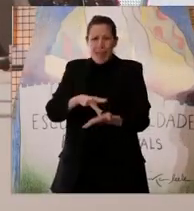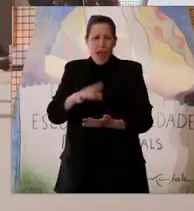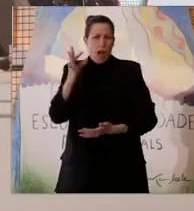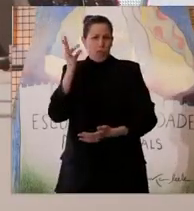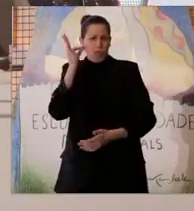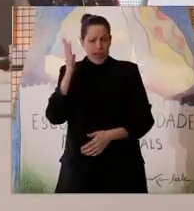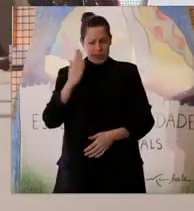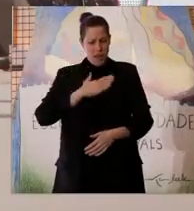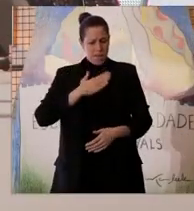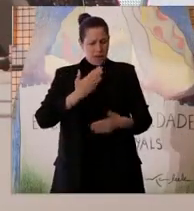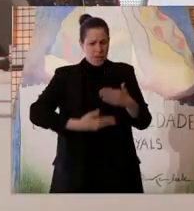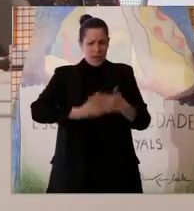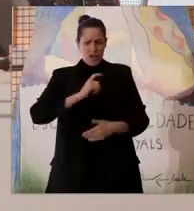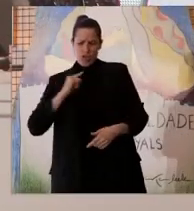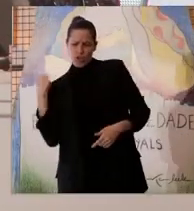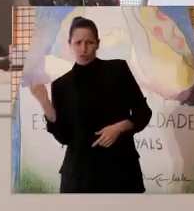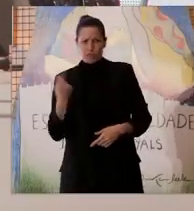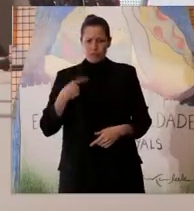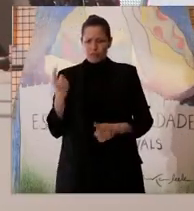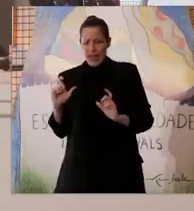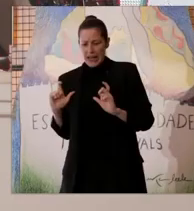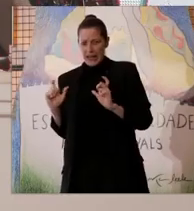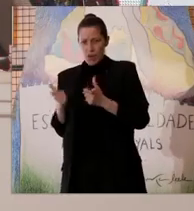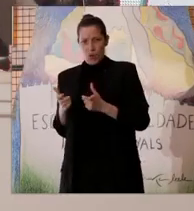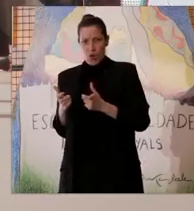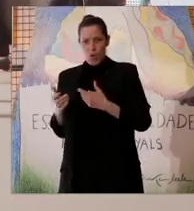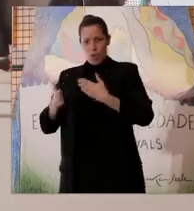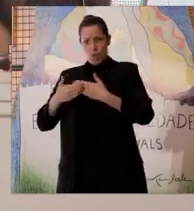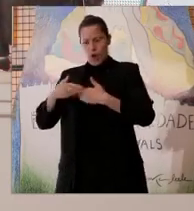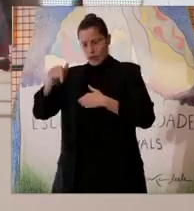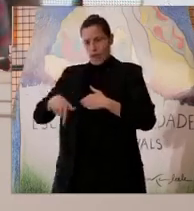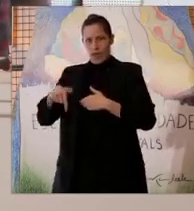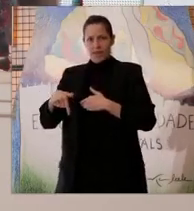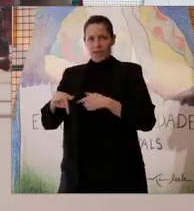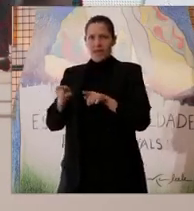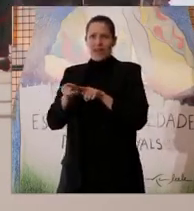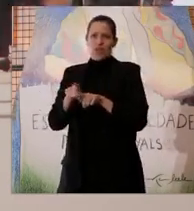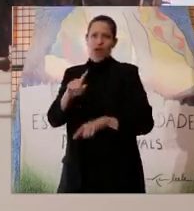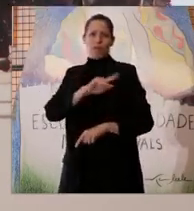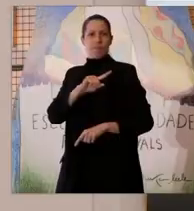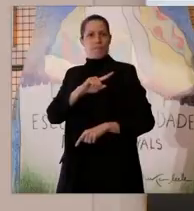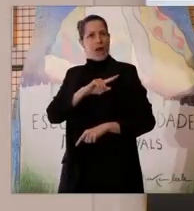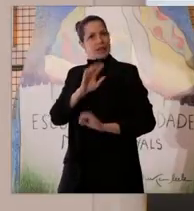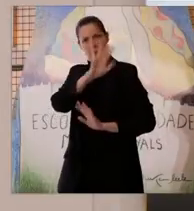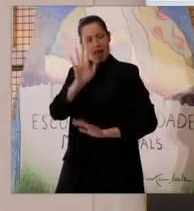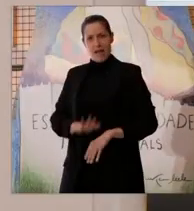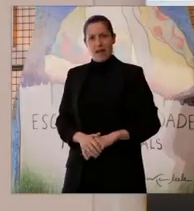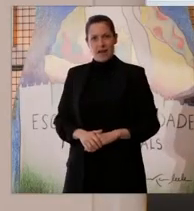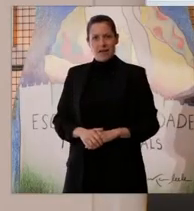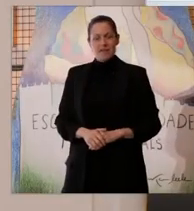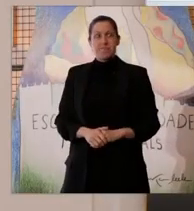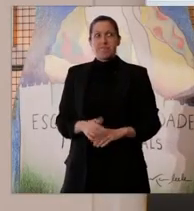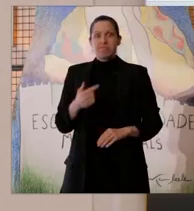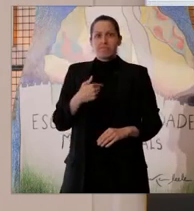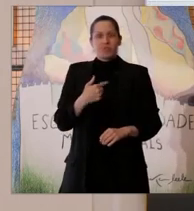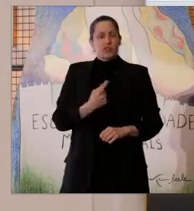periódico nos reunimos en la entrada que parecíamos una guerrilla Solo falta pintar pues sí sí O sea fue muy emocionante